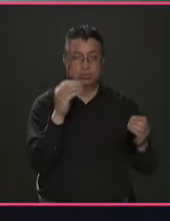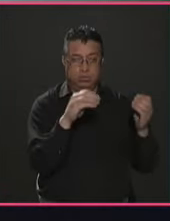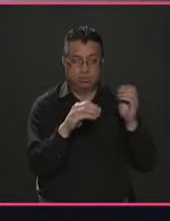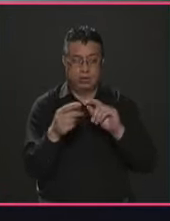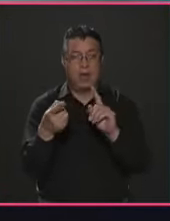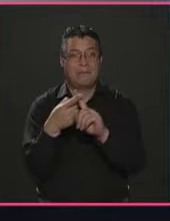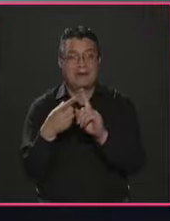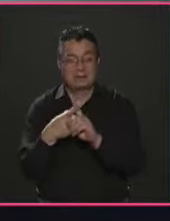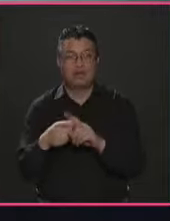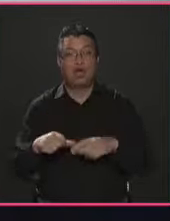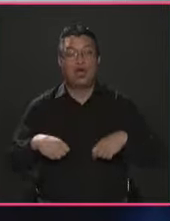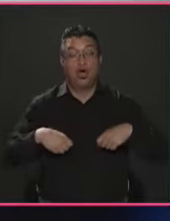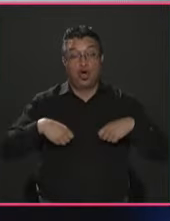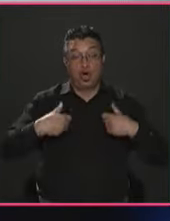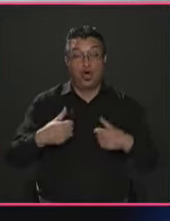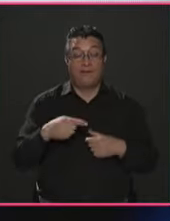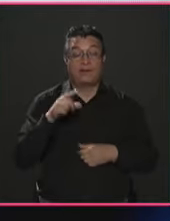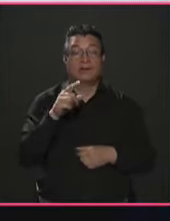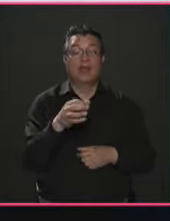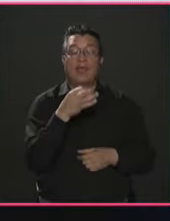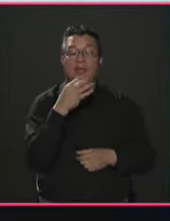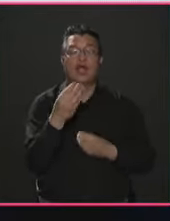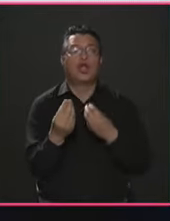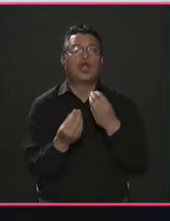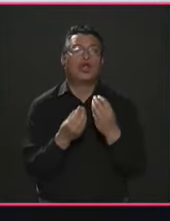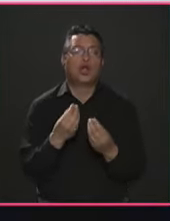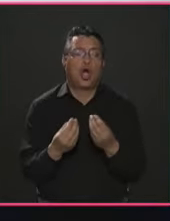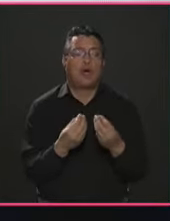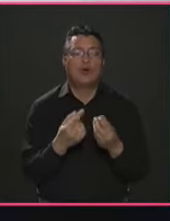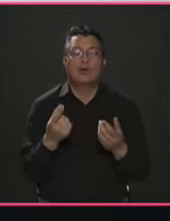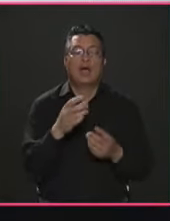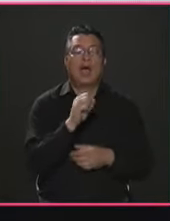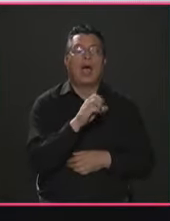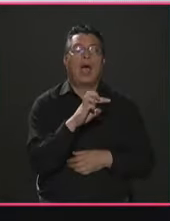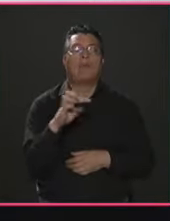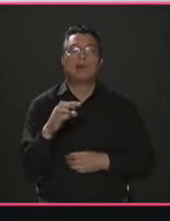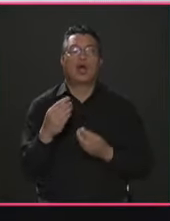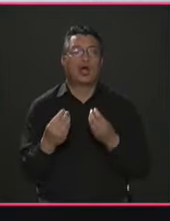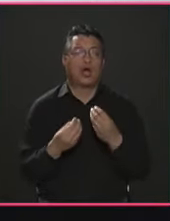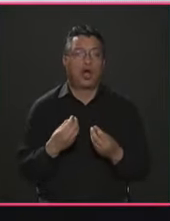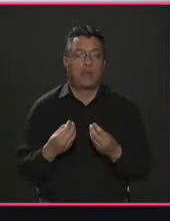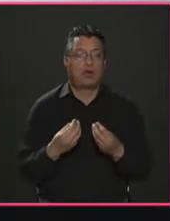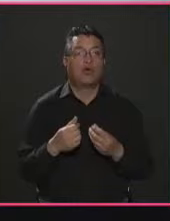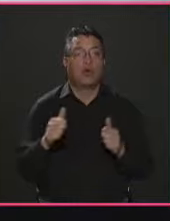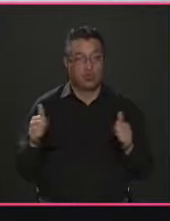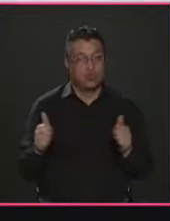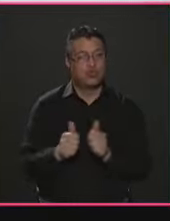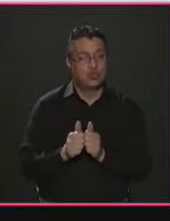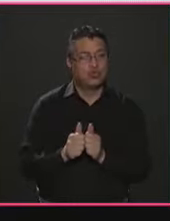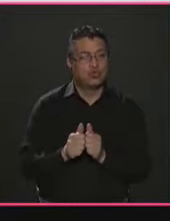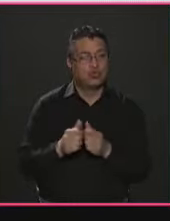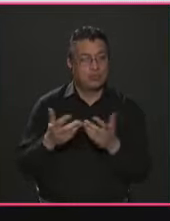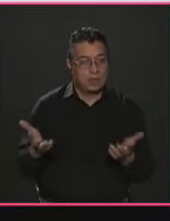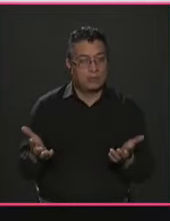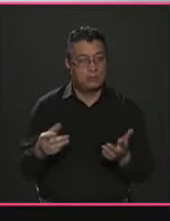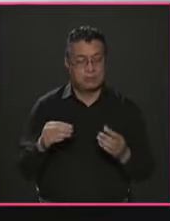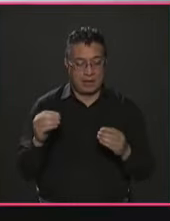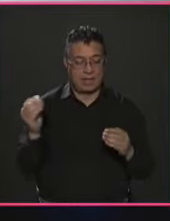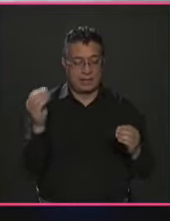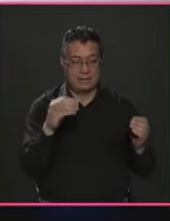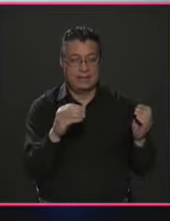participativo con jóvenes y les preguntamos Cómo quieren que sea esta app hagámosla en conjunto y así con